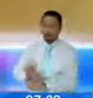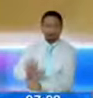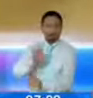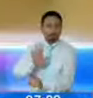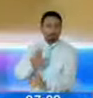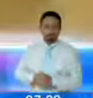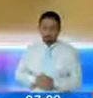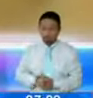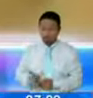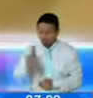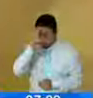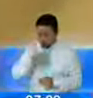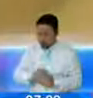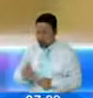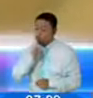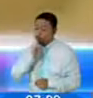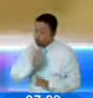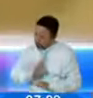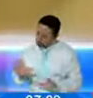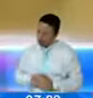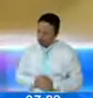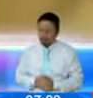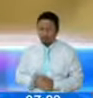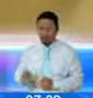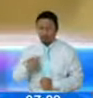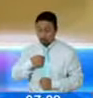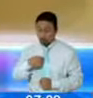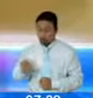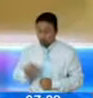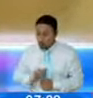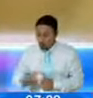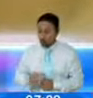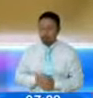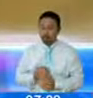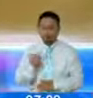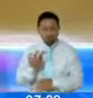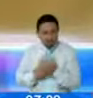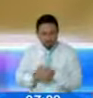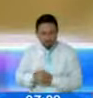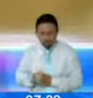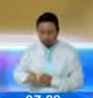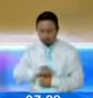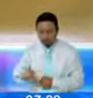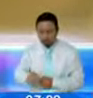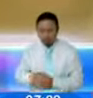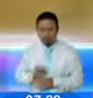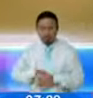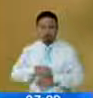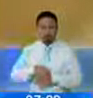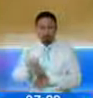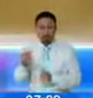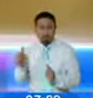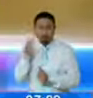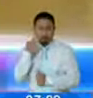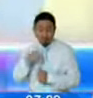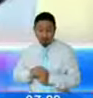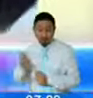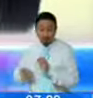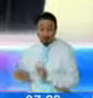seas zapa, que me quede callada, que me van a violar a mí, a mis hijos, porque ando con la mamá de las supuestas